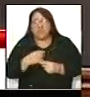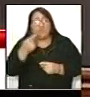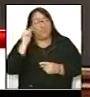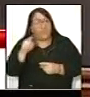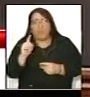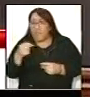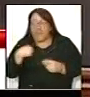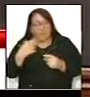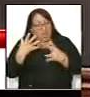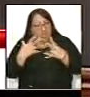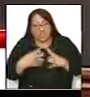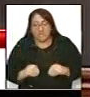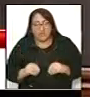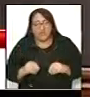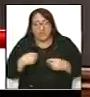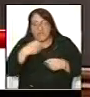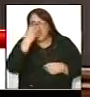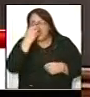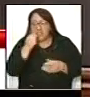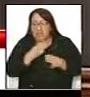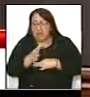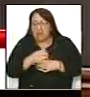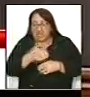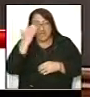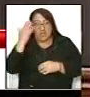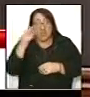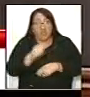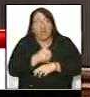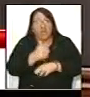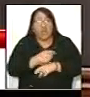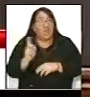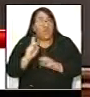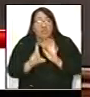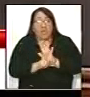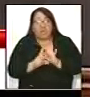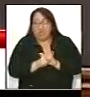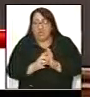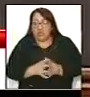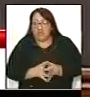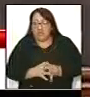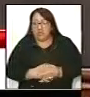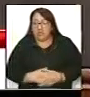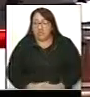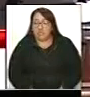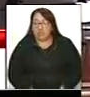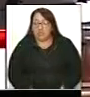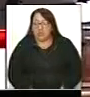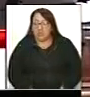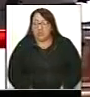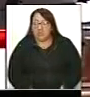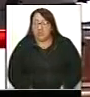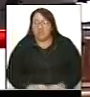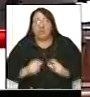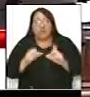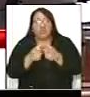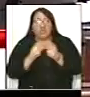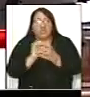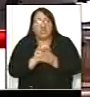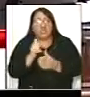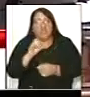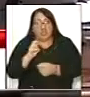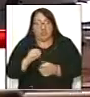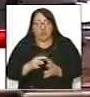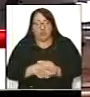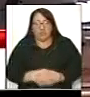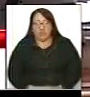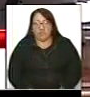nos prestamos a este circo de venir a saludar a autoridades que no son legítimas. Gracias, presidente. Continúe el uso de la palabra a la